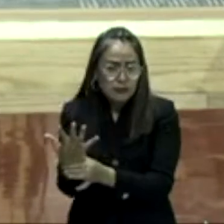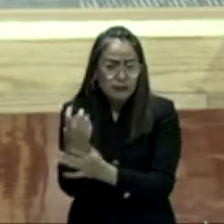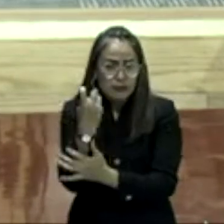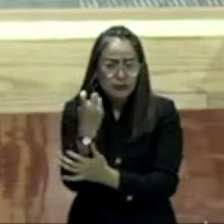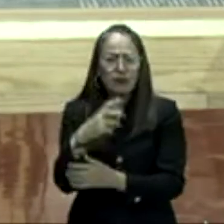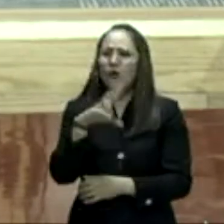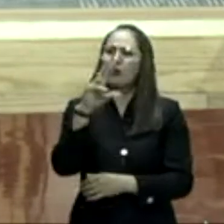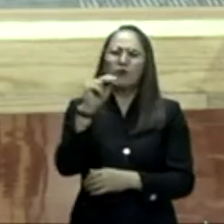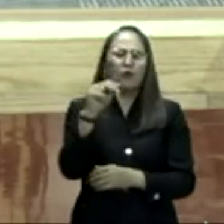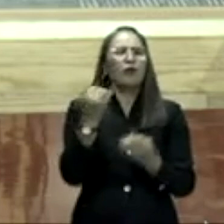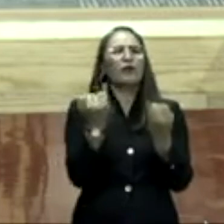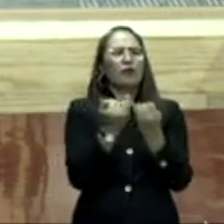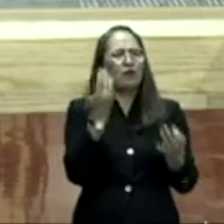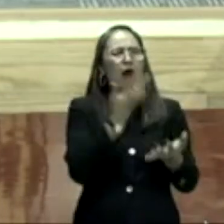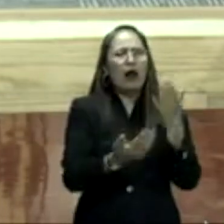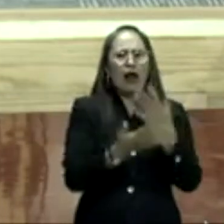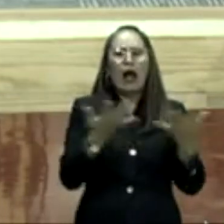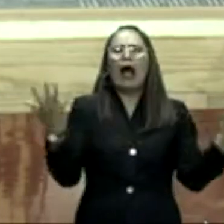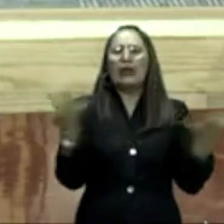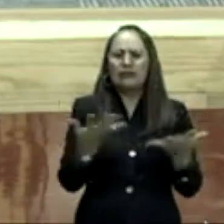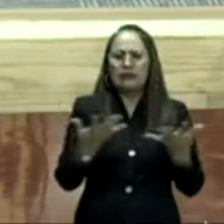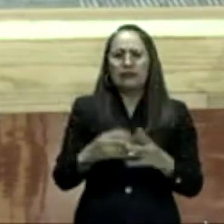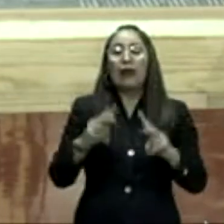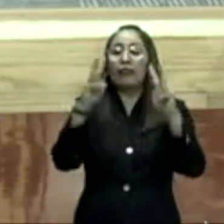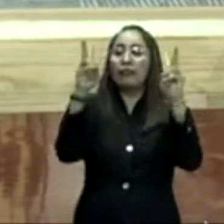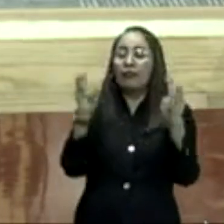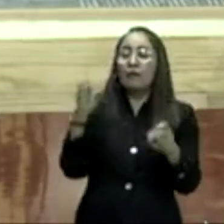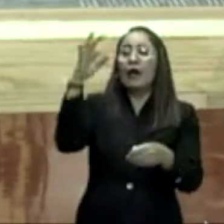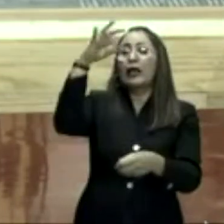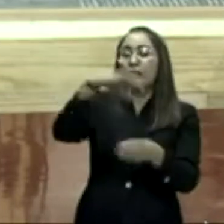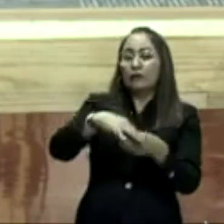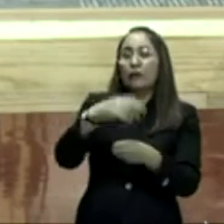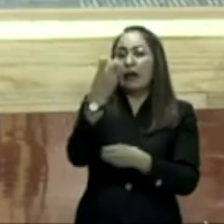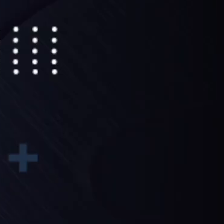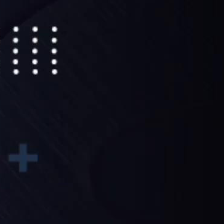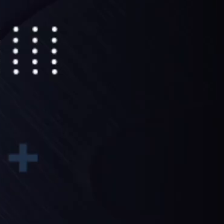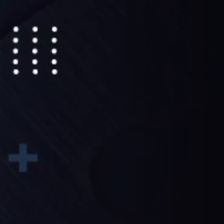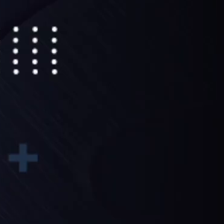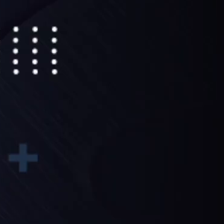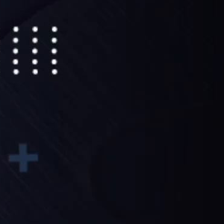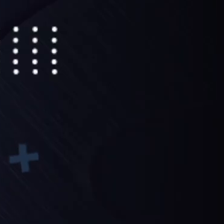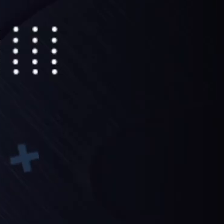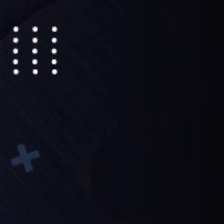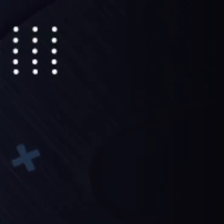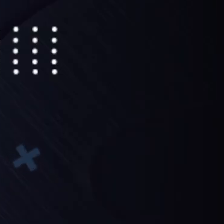sino también en los hechos y en materia electoral, eso ha sido la regla y no la excepción.